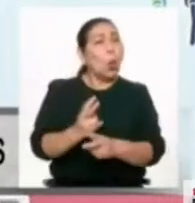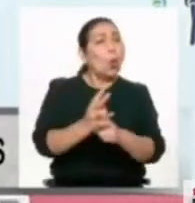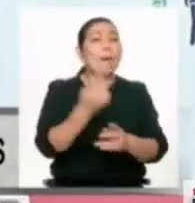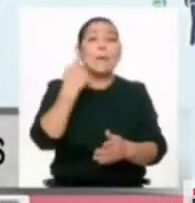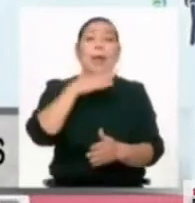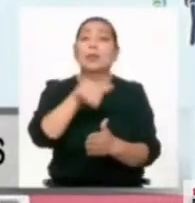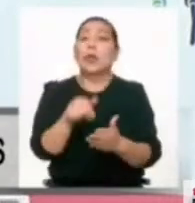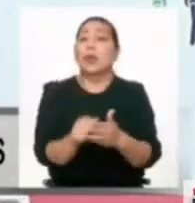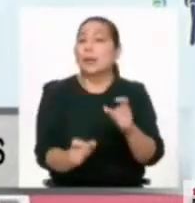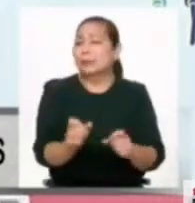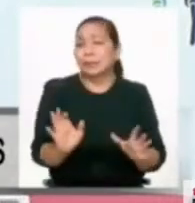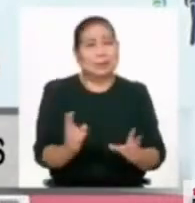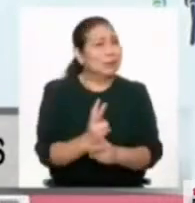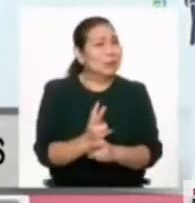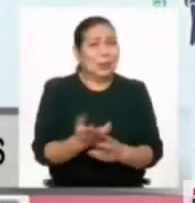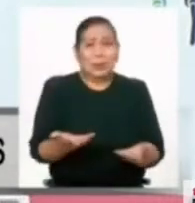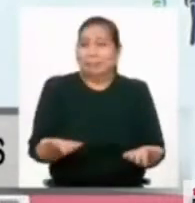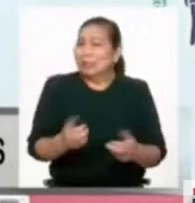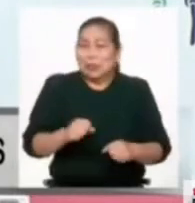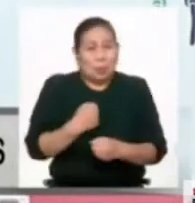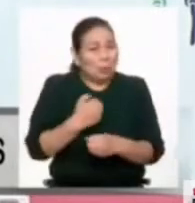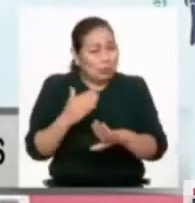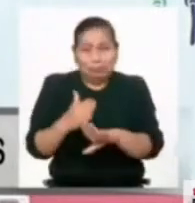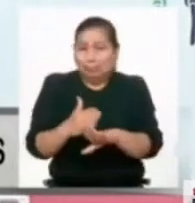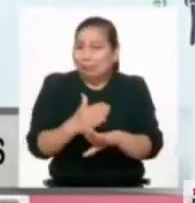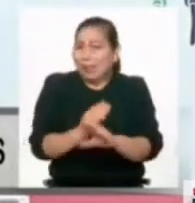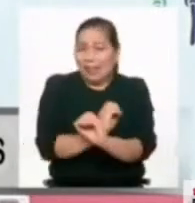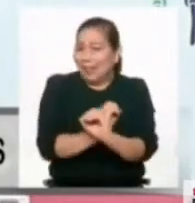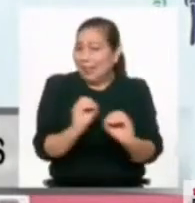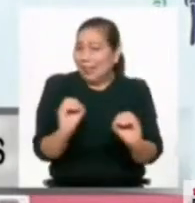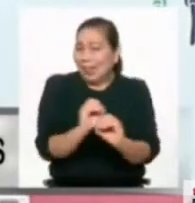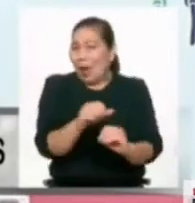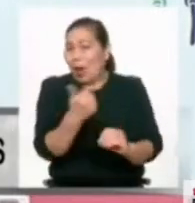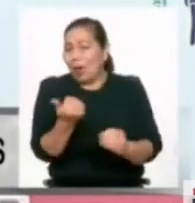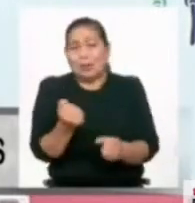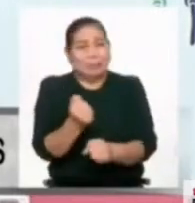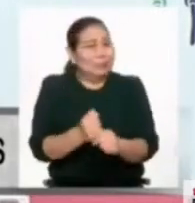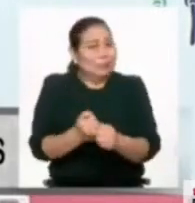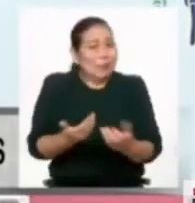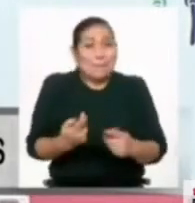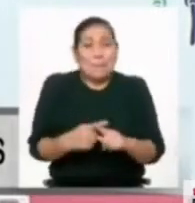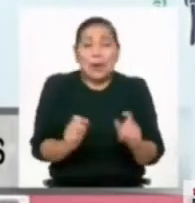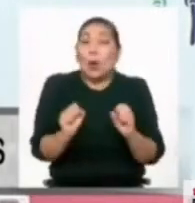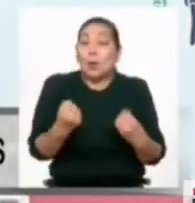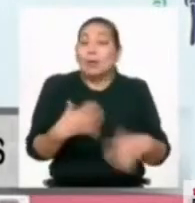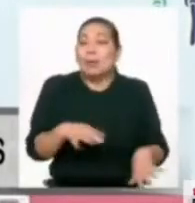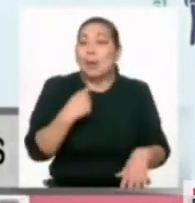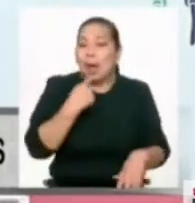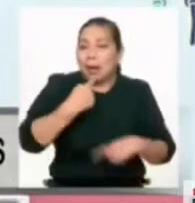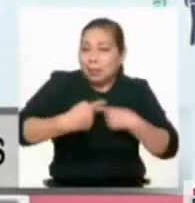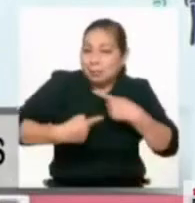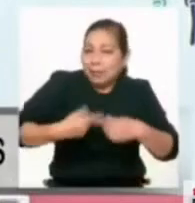seguridad ciudadana. Sin seguridad no se desarrolla ninguna otra actividad. Pero como hemos